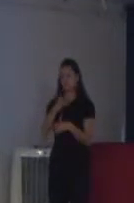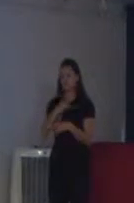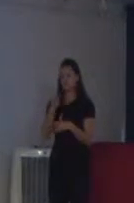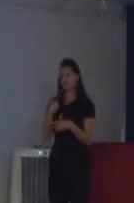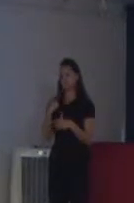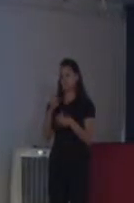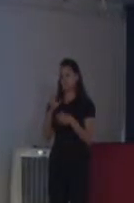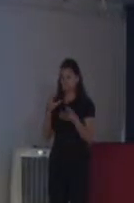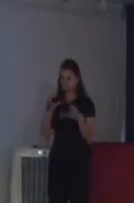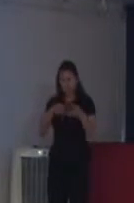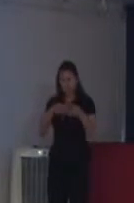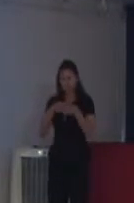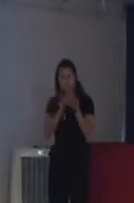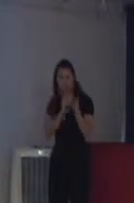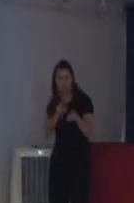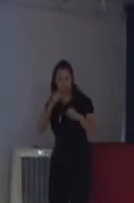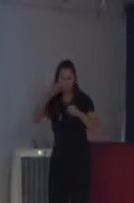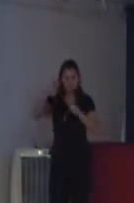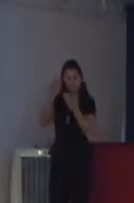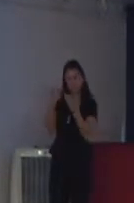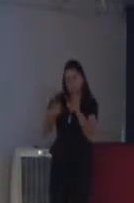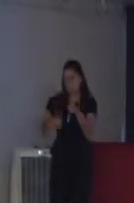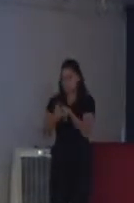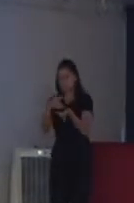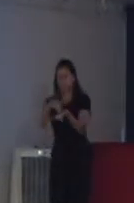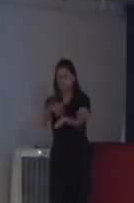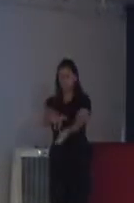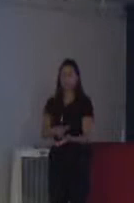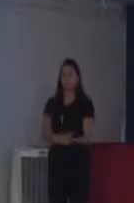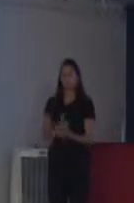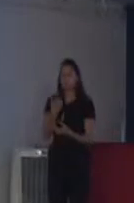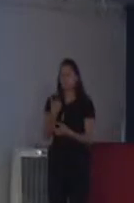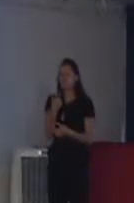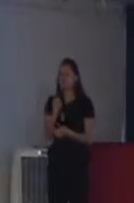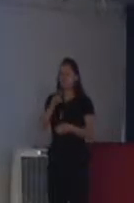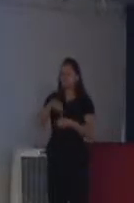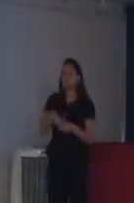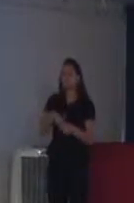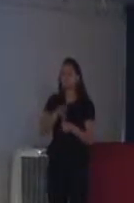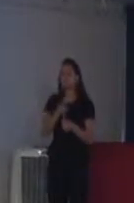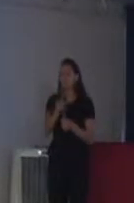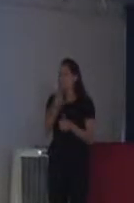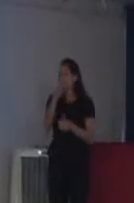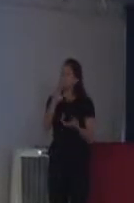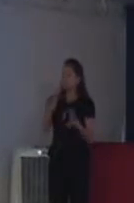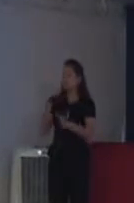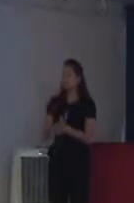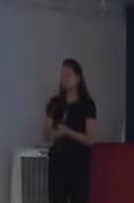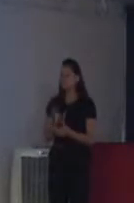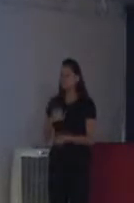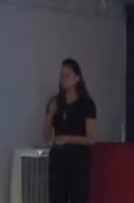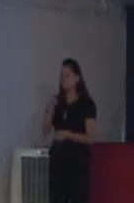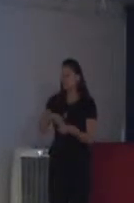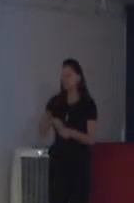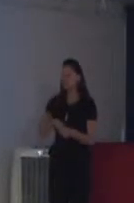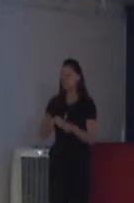estudiantiles del país y me involucré de una u otra manera en la vida política